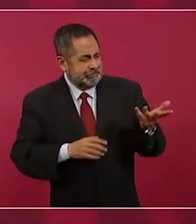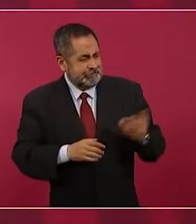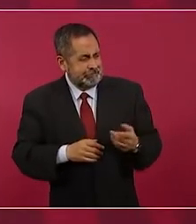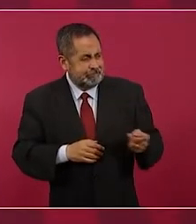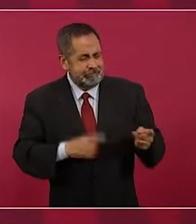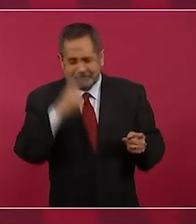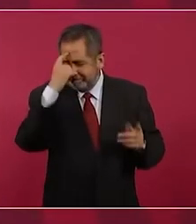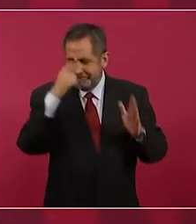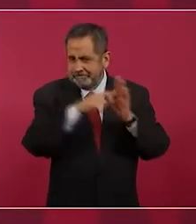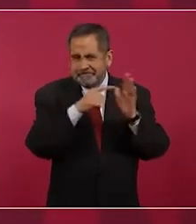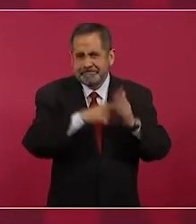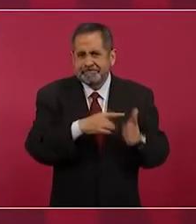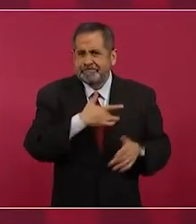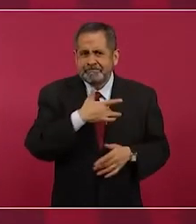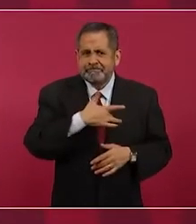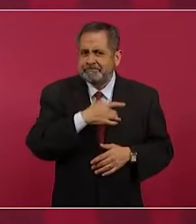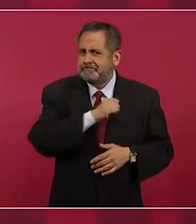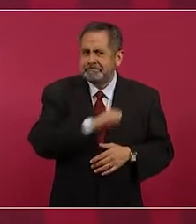perversa